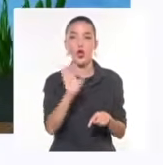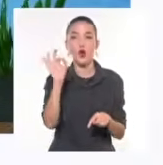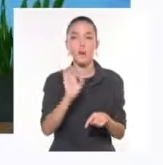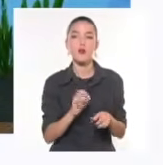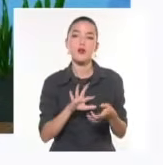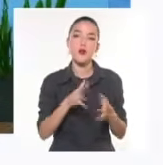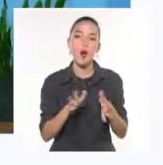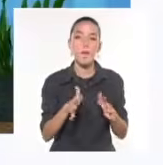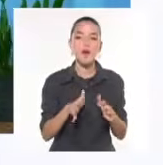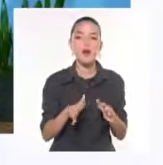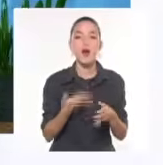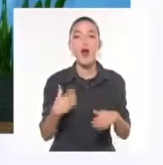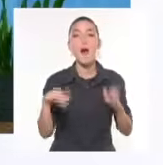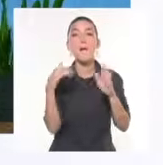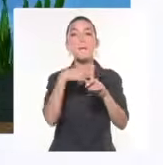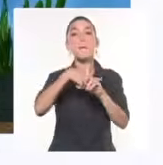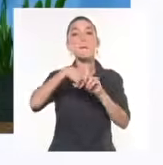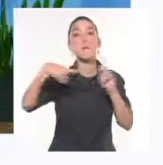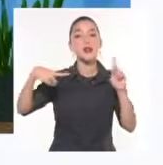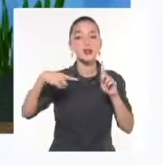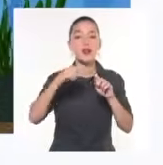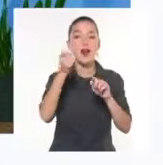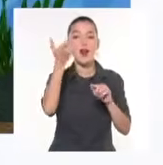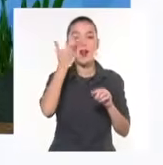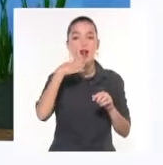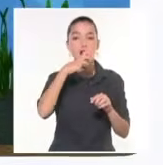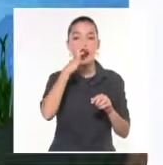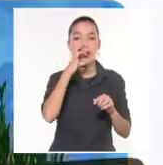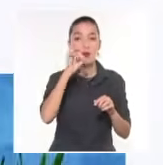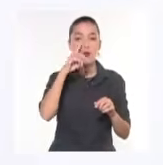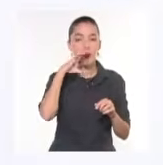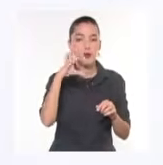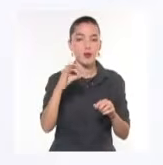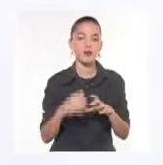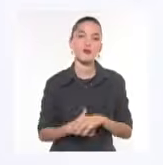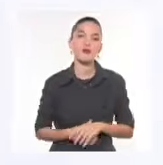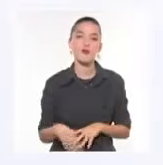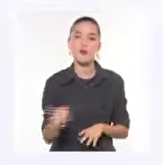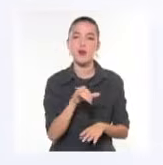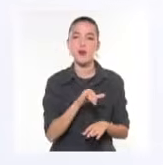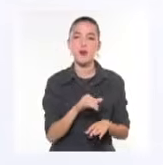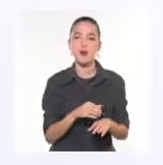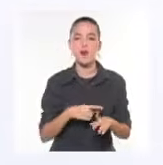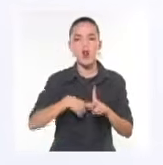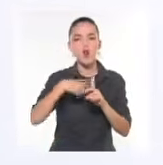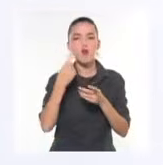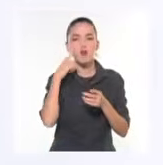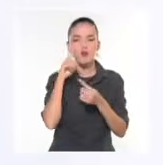mitad del carbono total secuestrado en los sedimentos oceánicos. Pero, ¿qué volúmenes de carbono y con qué